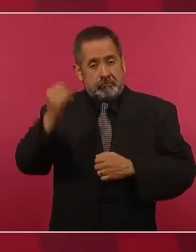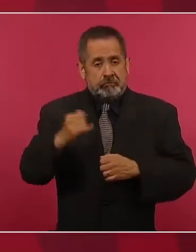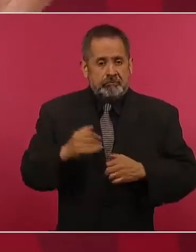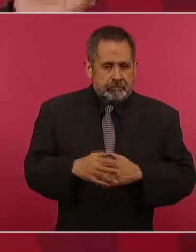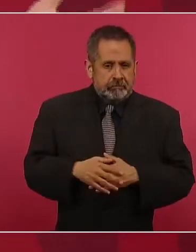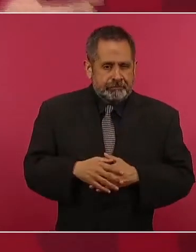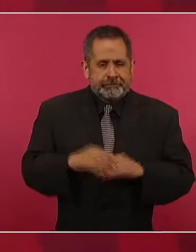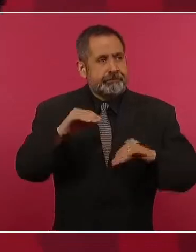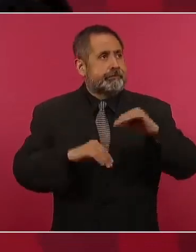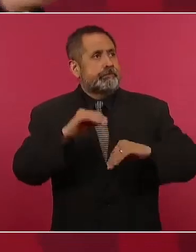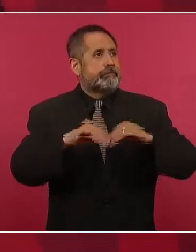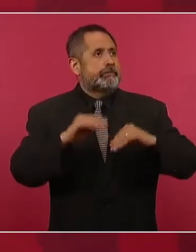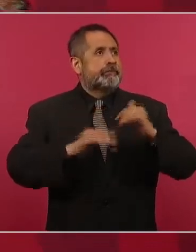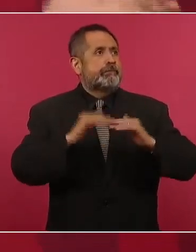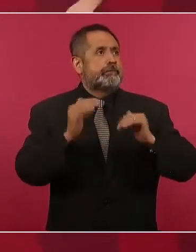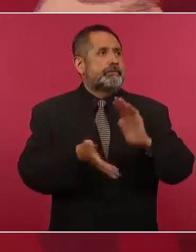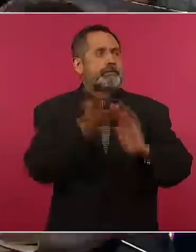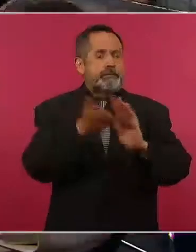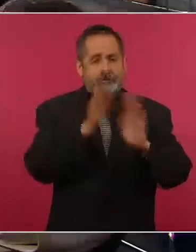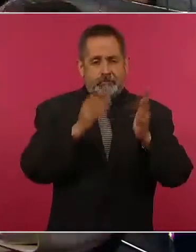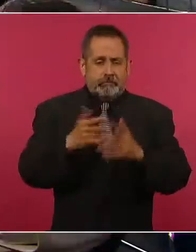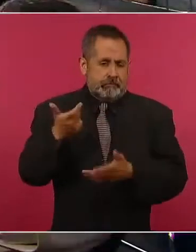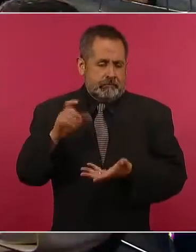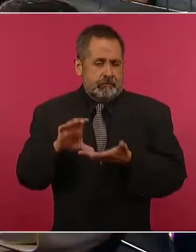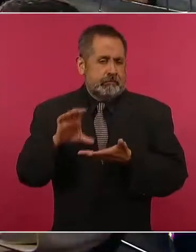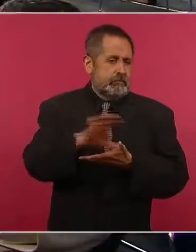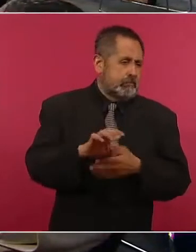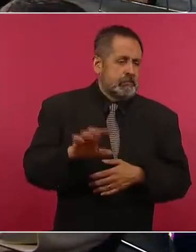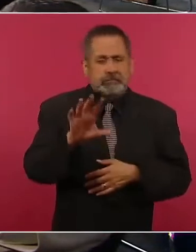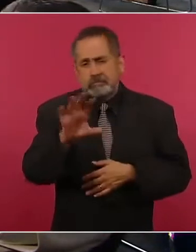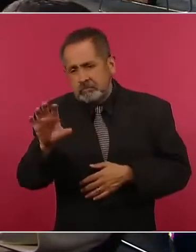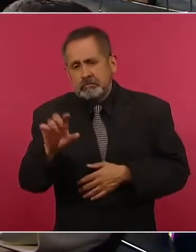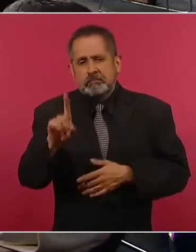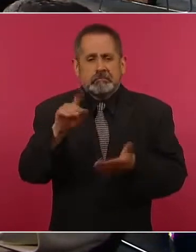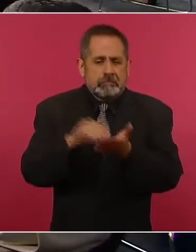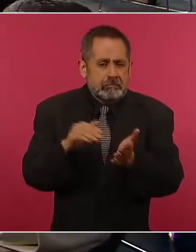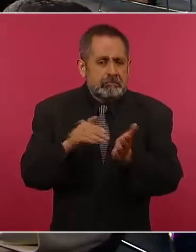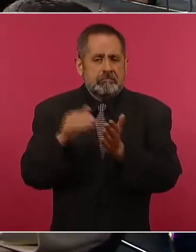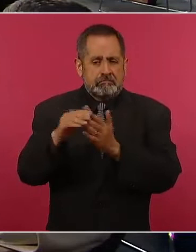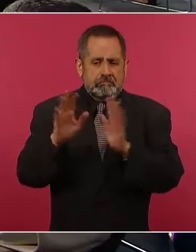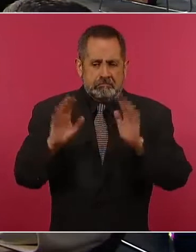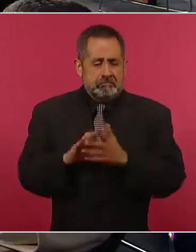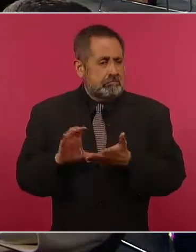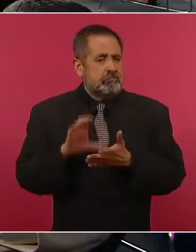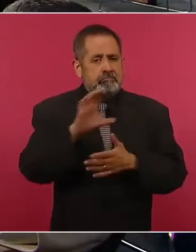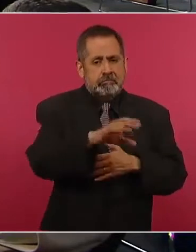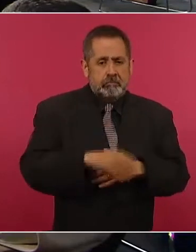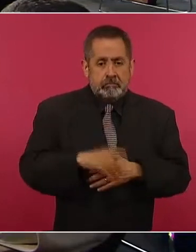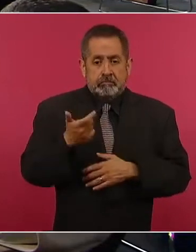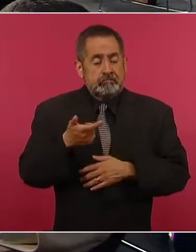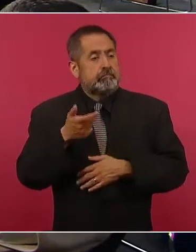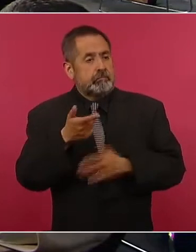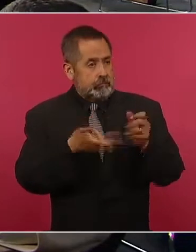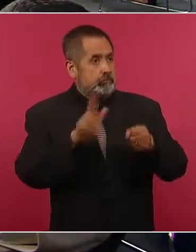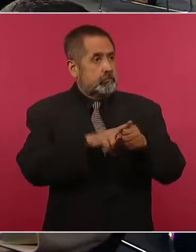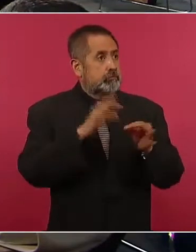Y sí, construir un hospital pues puede costar 500, 1,000 millones, sí, pero mantener ese